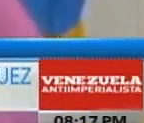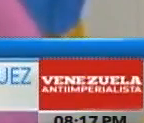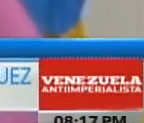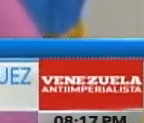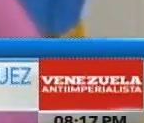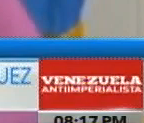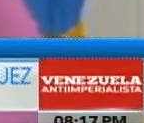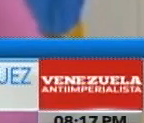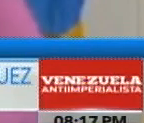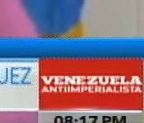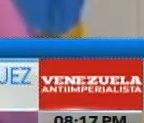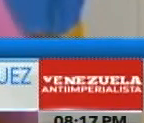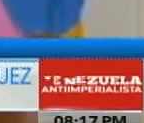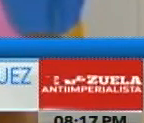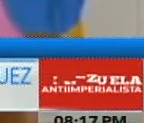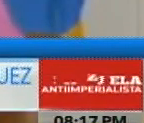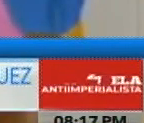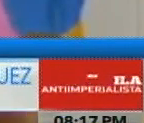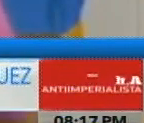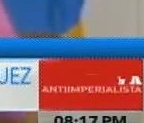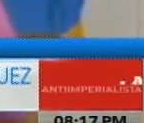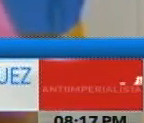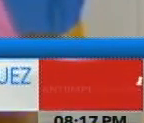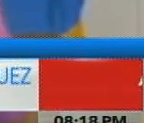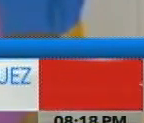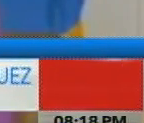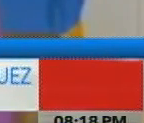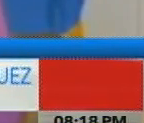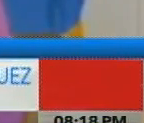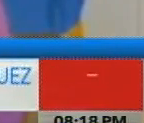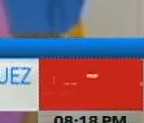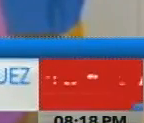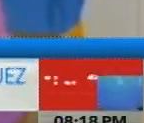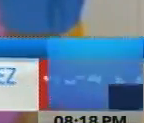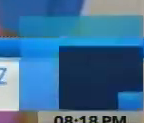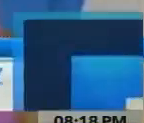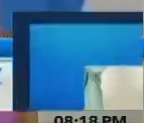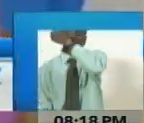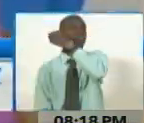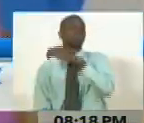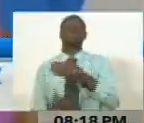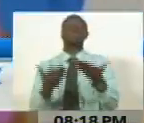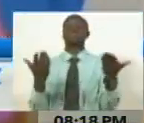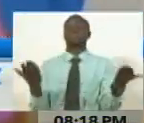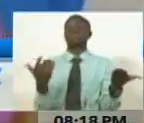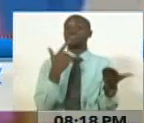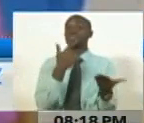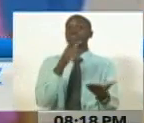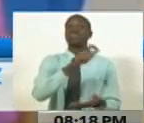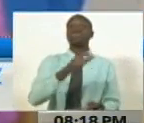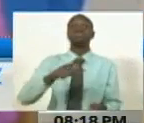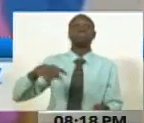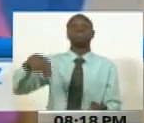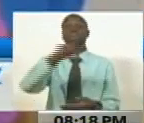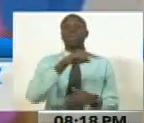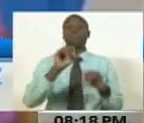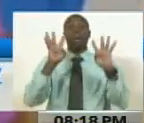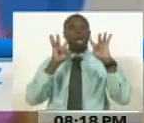violan todas las normas de la organización. Fíjense que ellos están de verdad